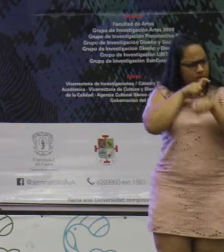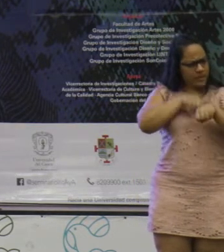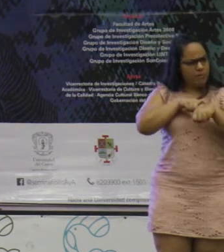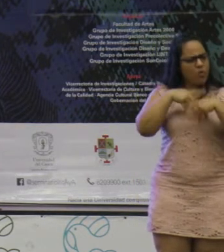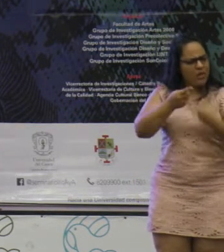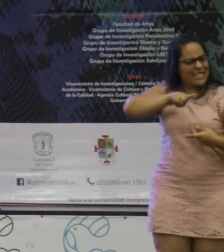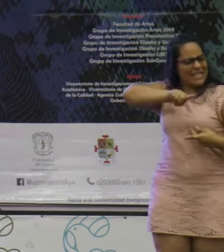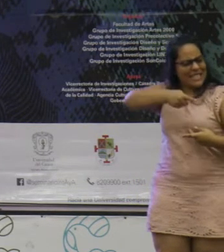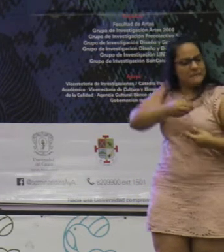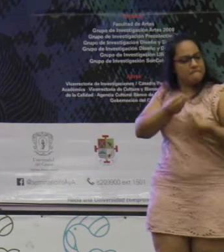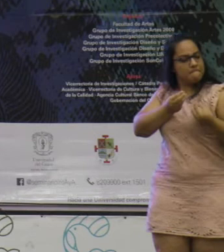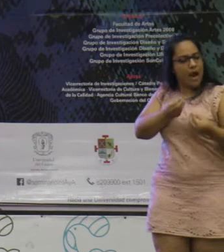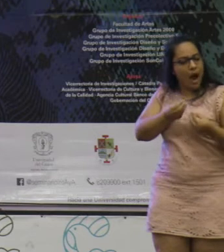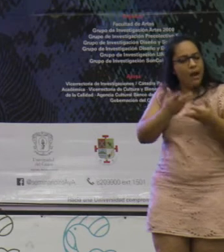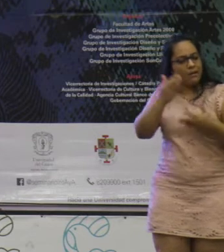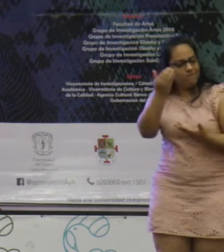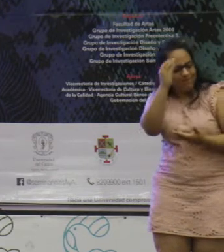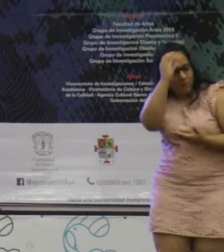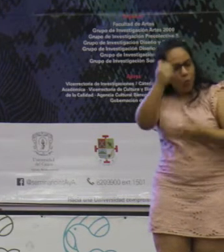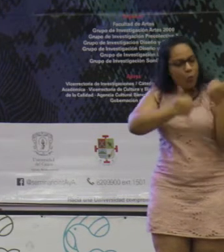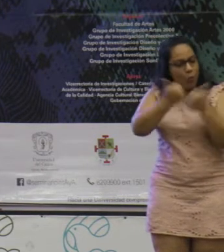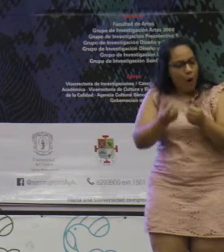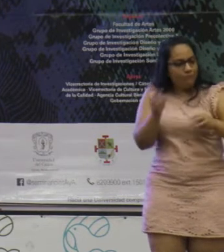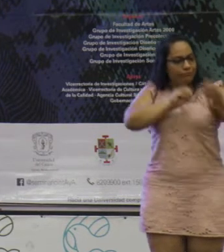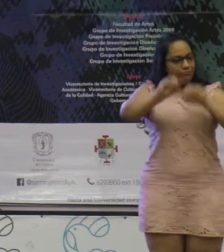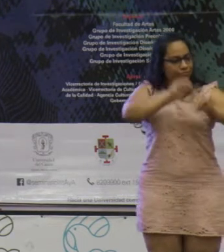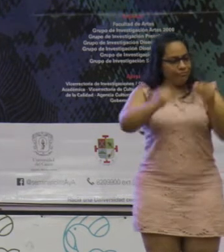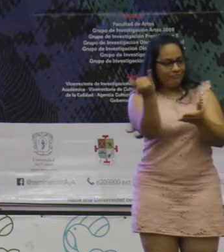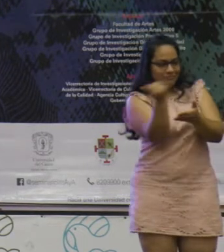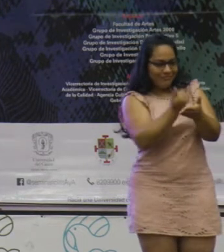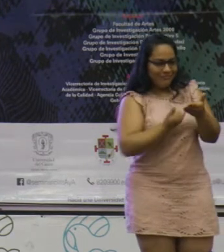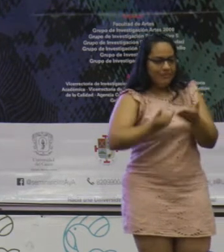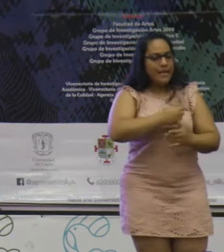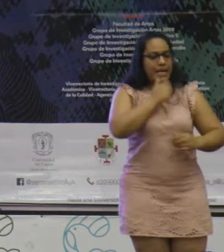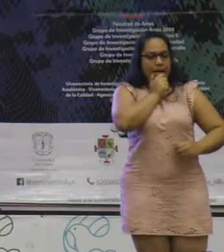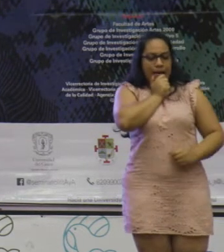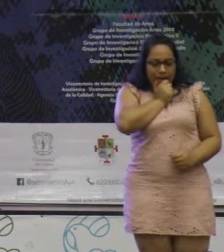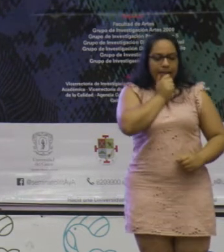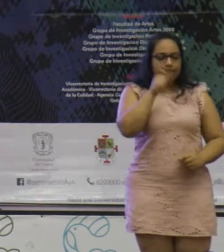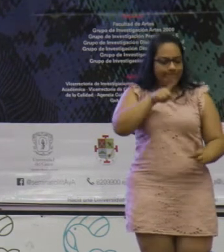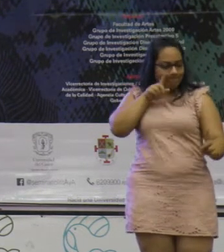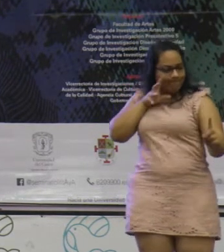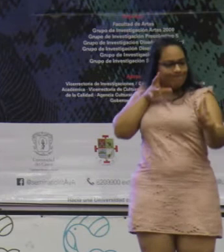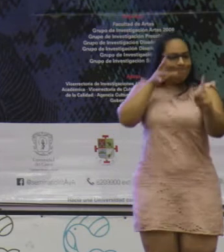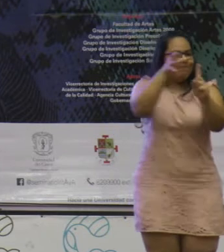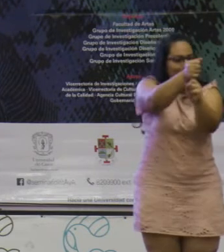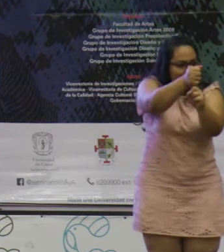ilustración. Nos damos el tiempo de pensarla. Y ese tiempo de pensarlo nos obliga a que tengamos como meta, como ponerle fin, porque creo que los